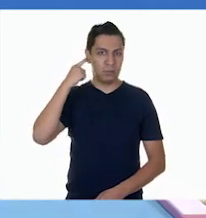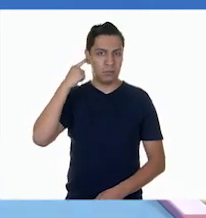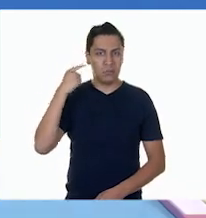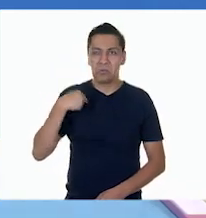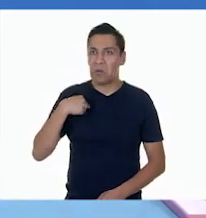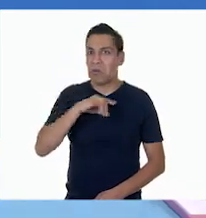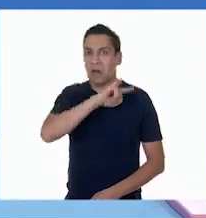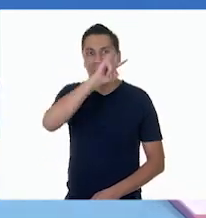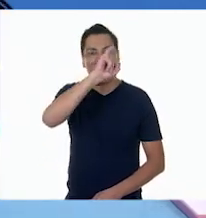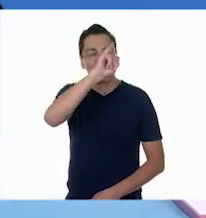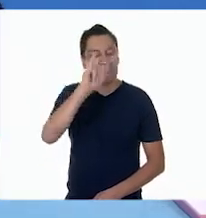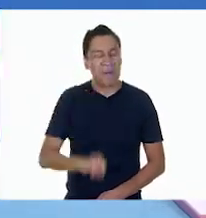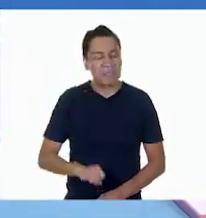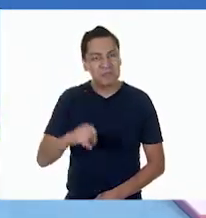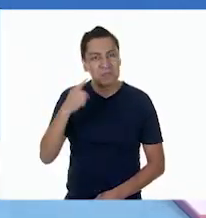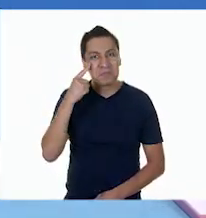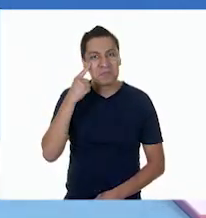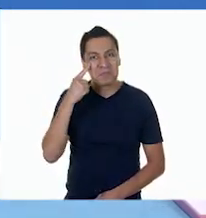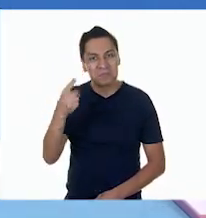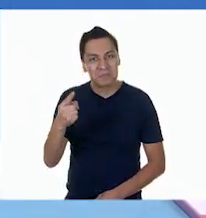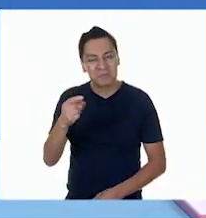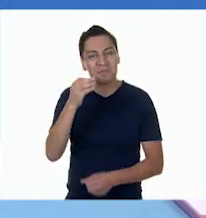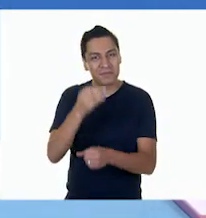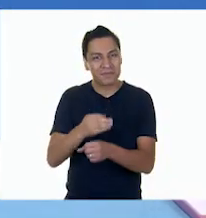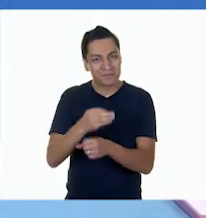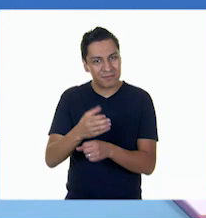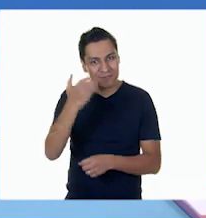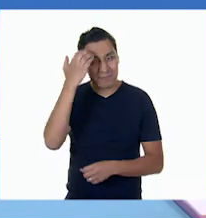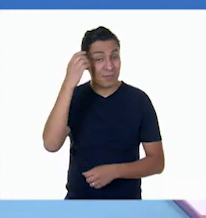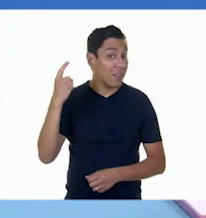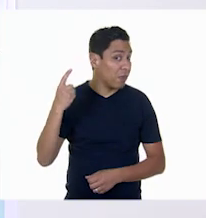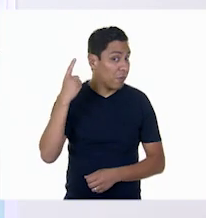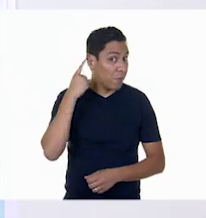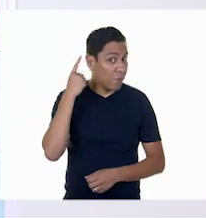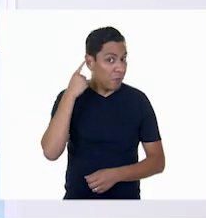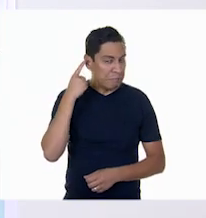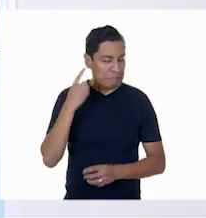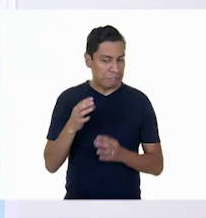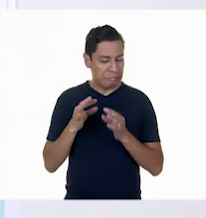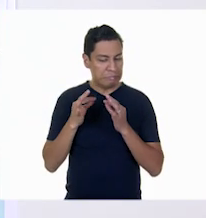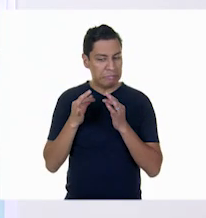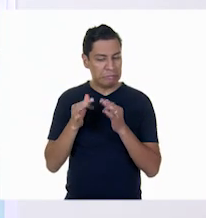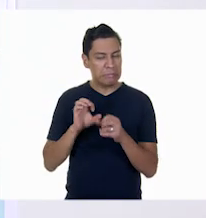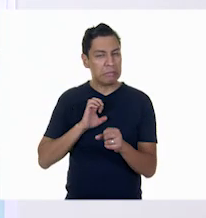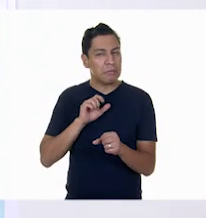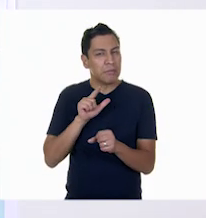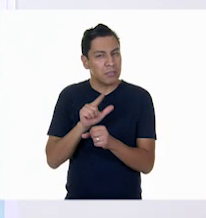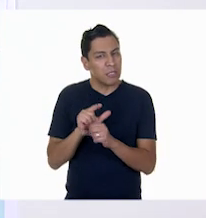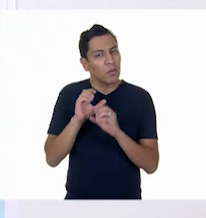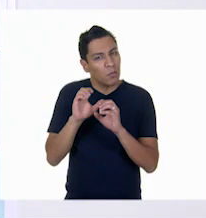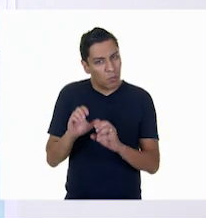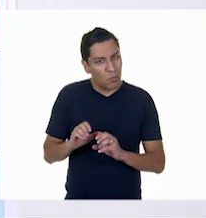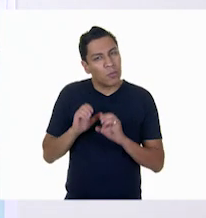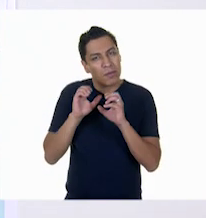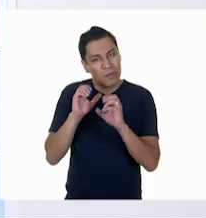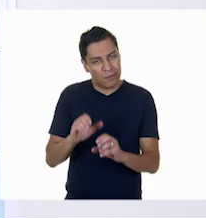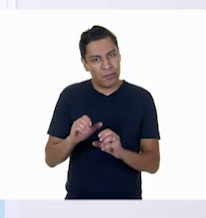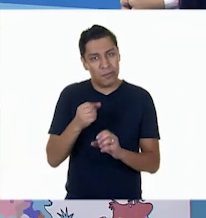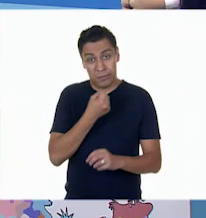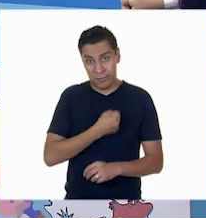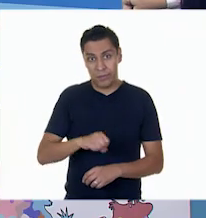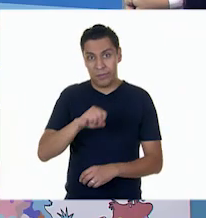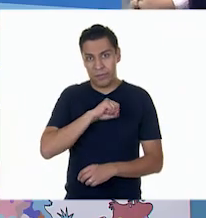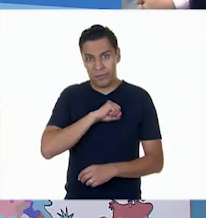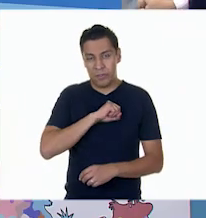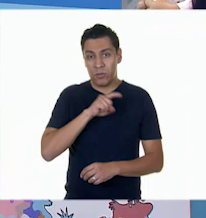muy interesante. Así es, Ale. Increíble. El oído es un órgano muy delicado y si no tenemos el cuidado necesario, se